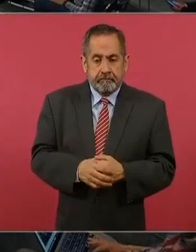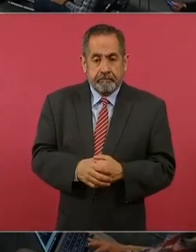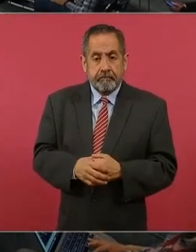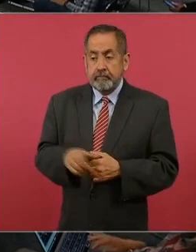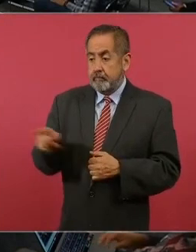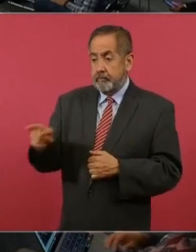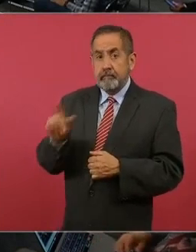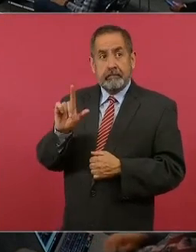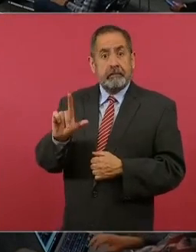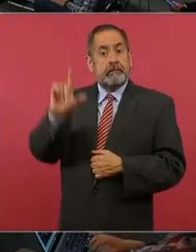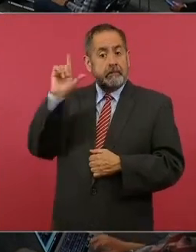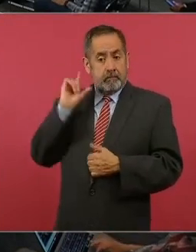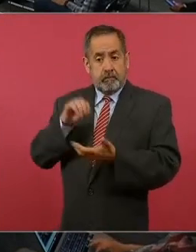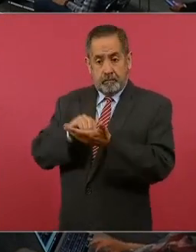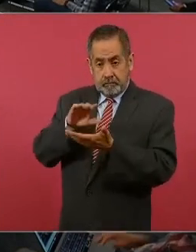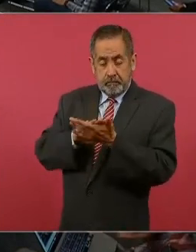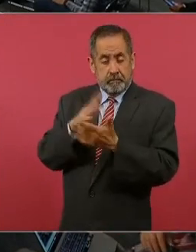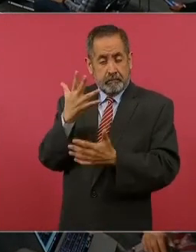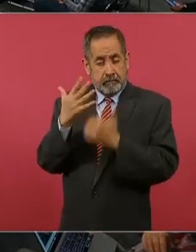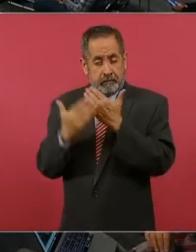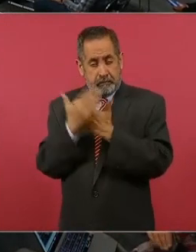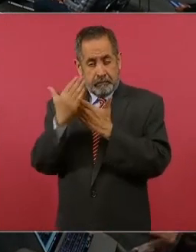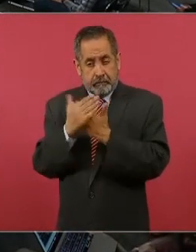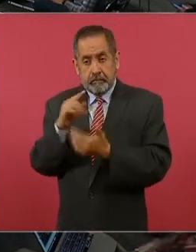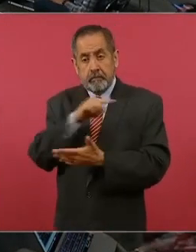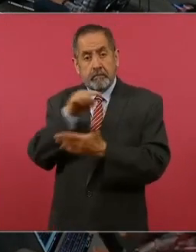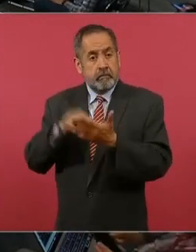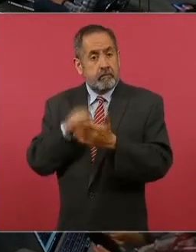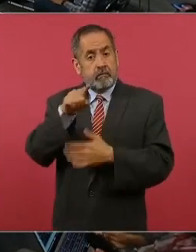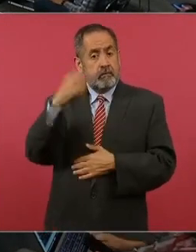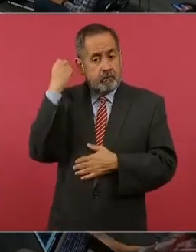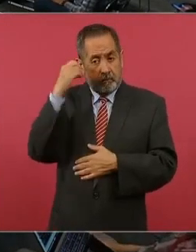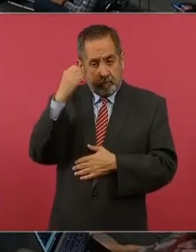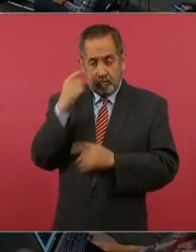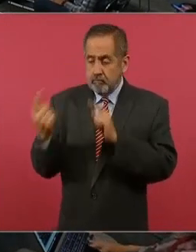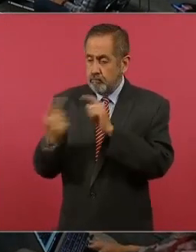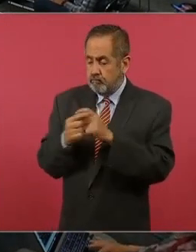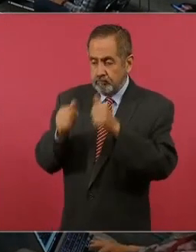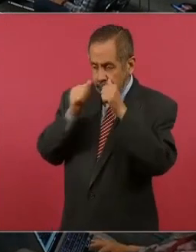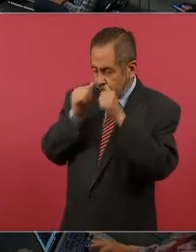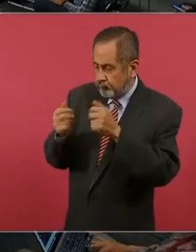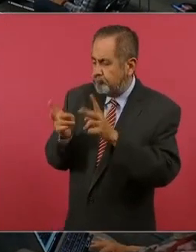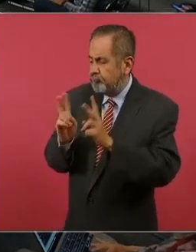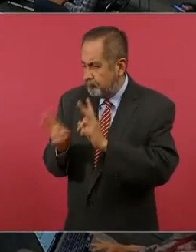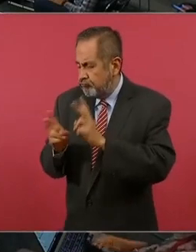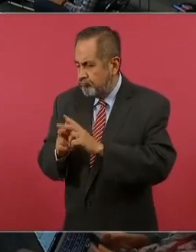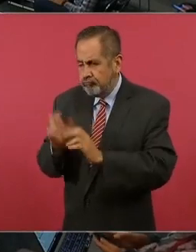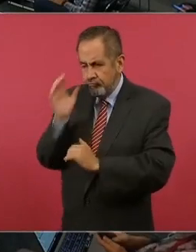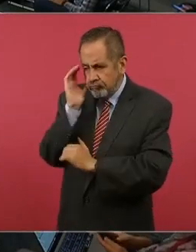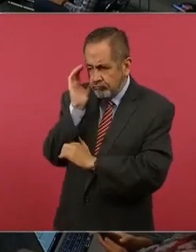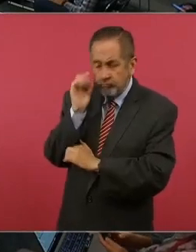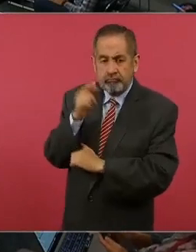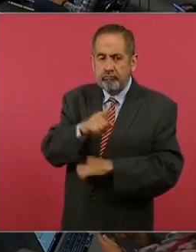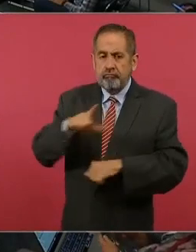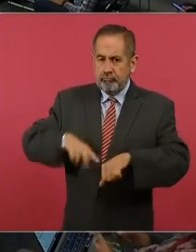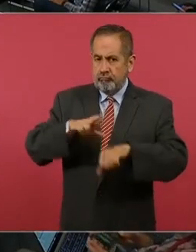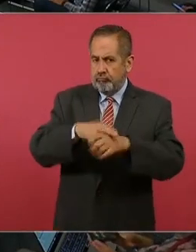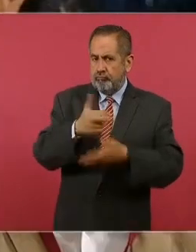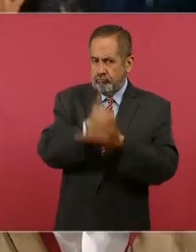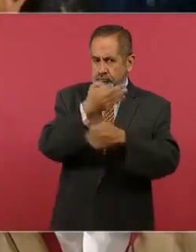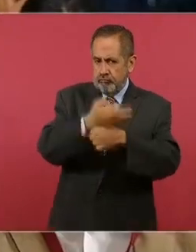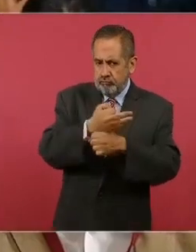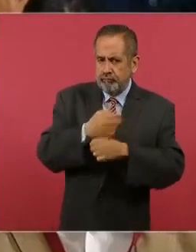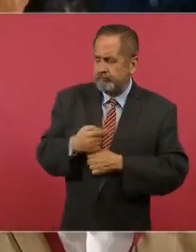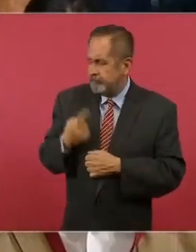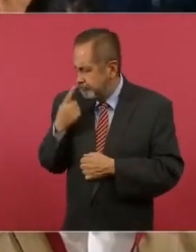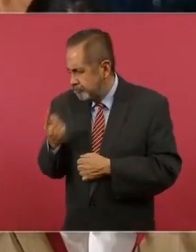citaron el lunes pasado a las 5 de la mañana en Palacio de Gobierno de Oaxaca. Lo atendieron y escucharon los asistentes del gobernador,